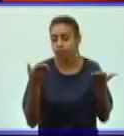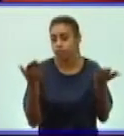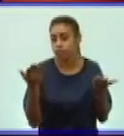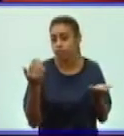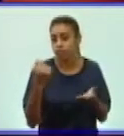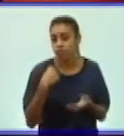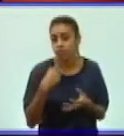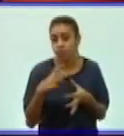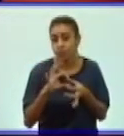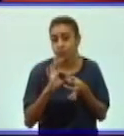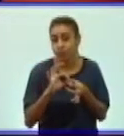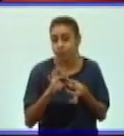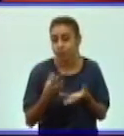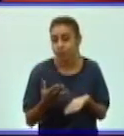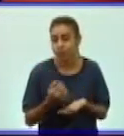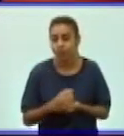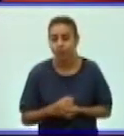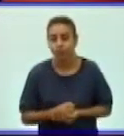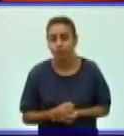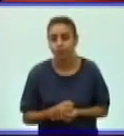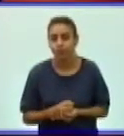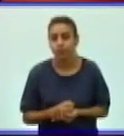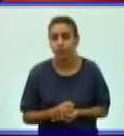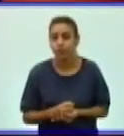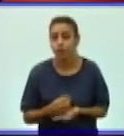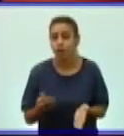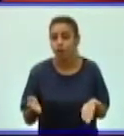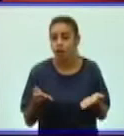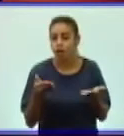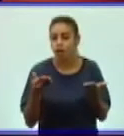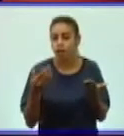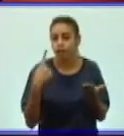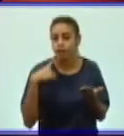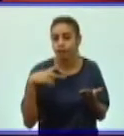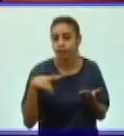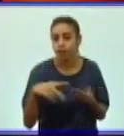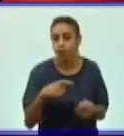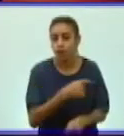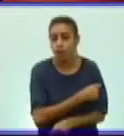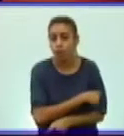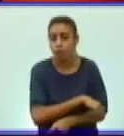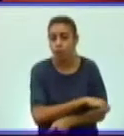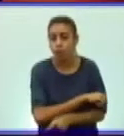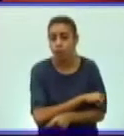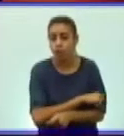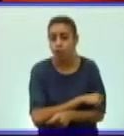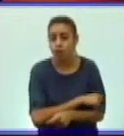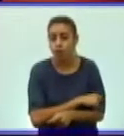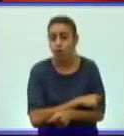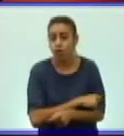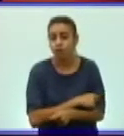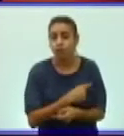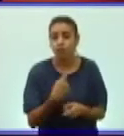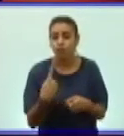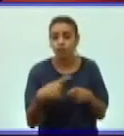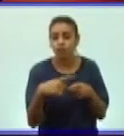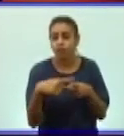indisciplinas. Pero además vean cómo también crece considerablemente en este pueblo la delincuencia, la prostitución y el